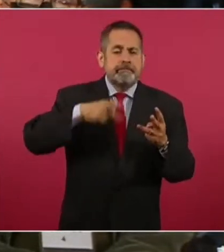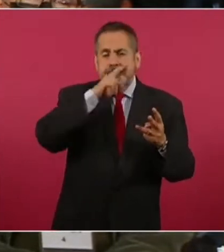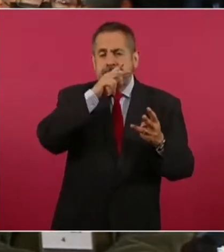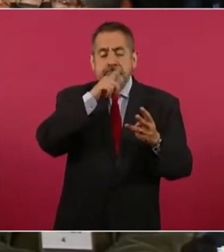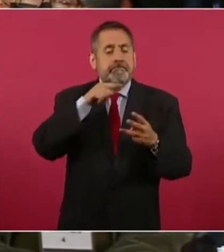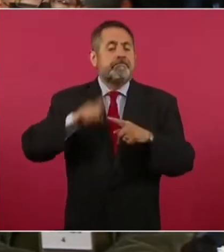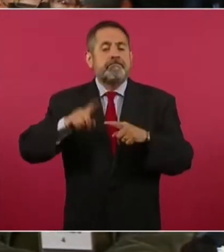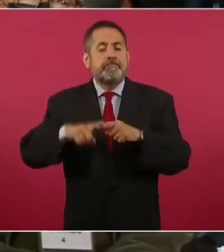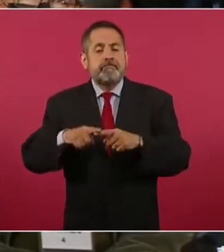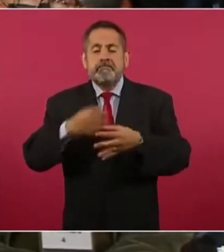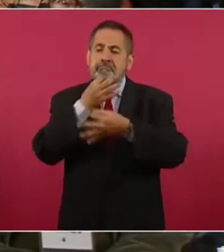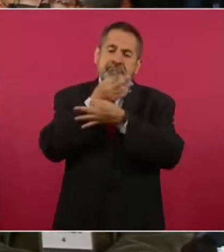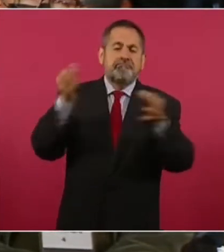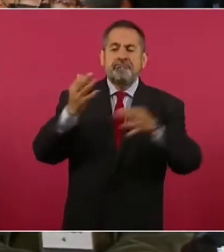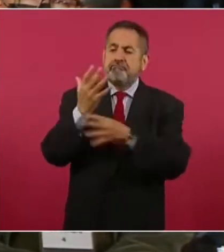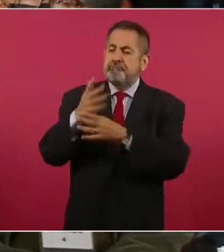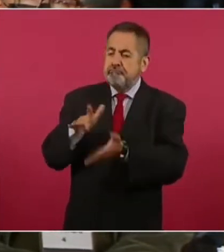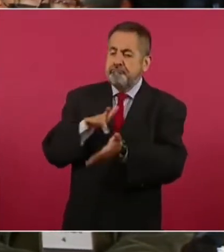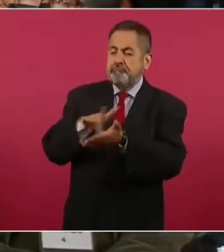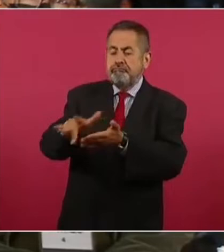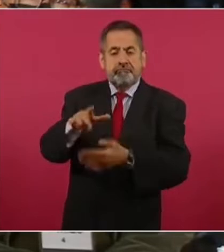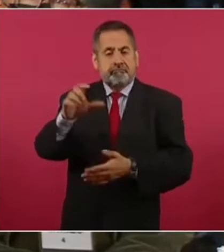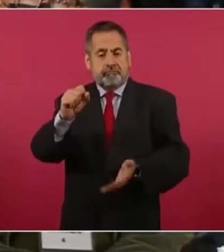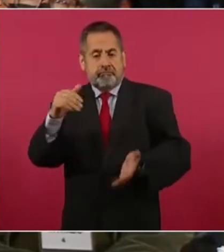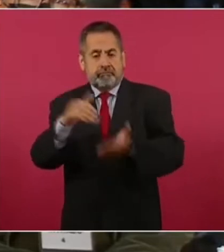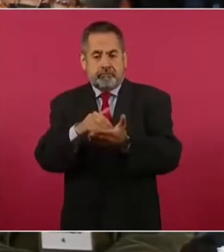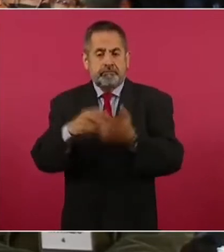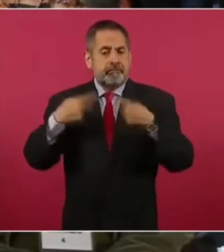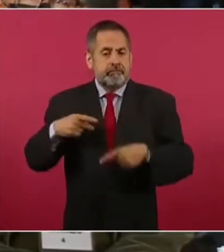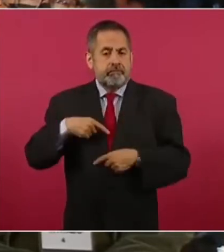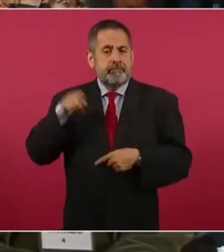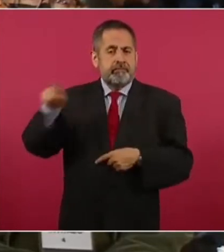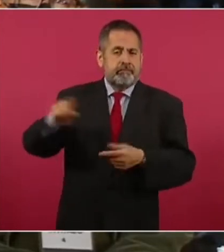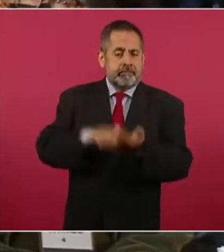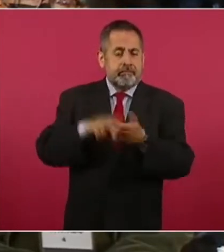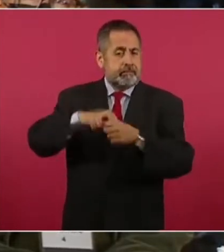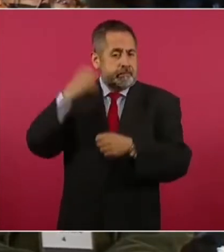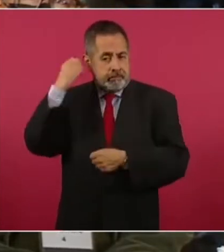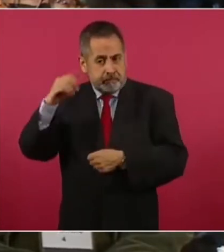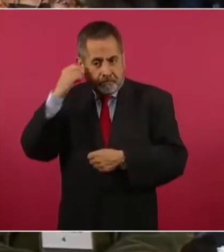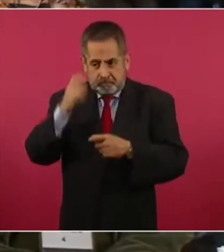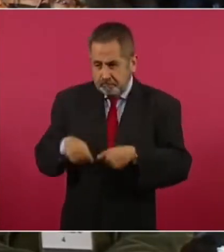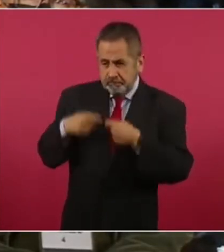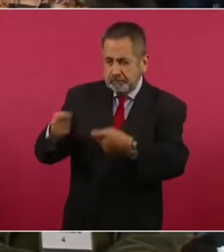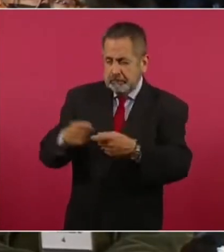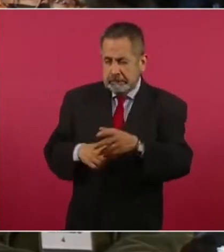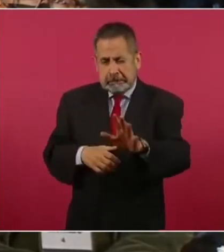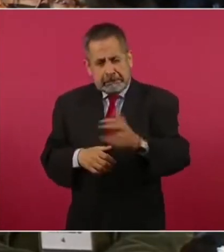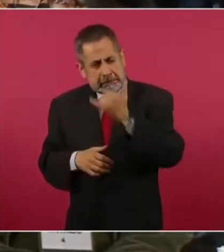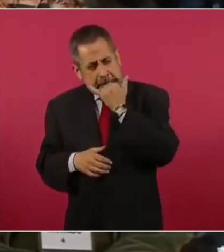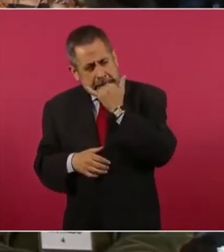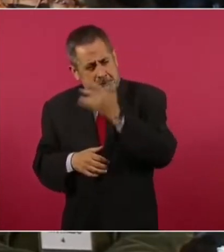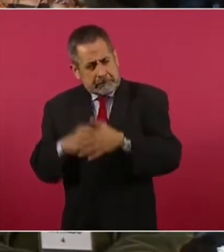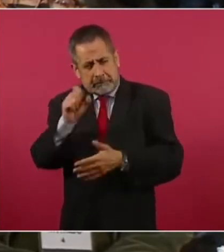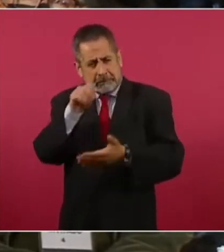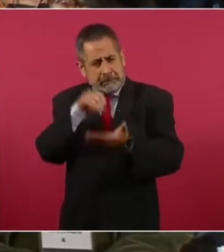anuncio que hizo de dar apoyos hasta 60,000 pesos a los damnificados de Ágata en Oaxaca. ¿No es muy riesgoso, considerando